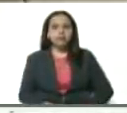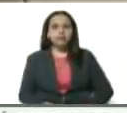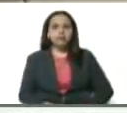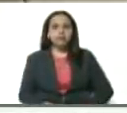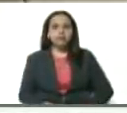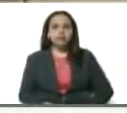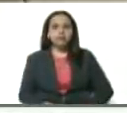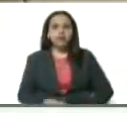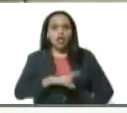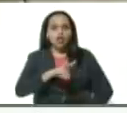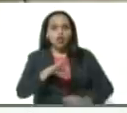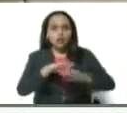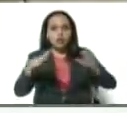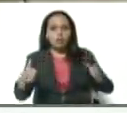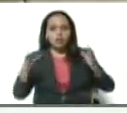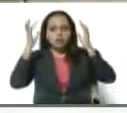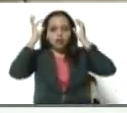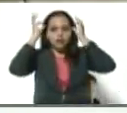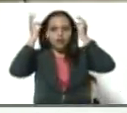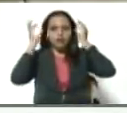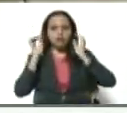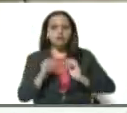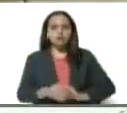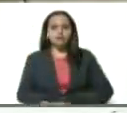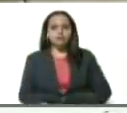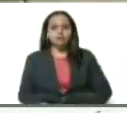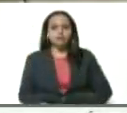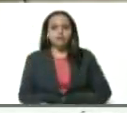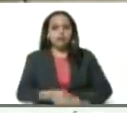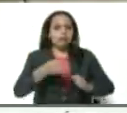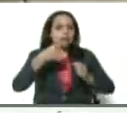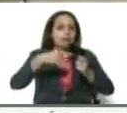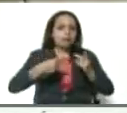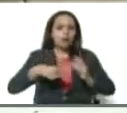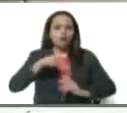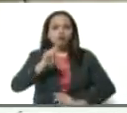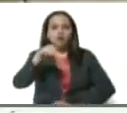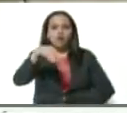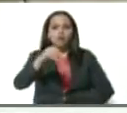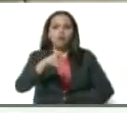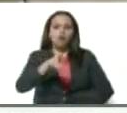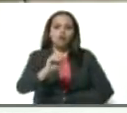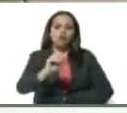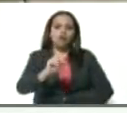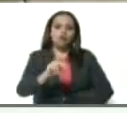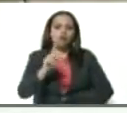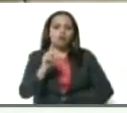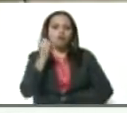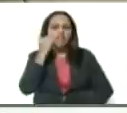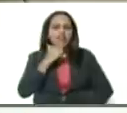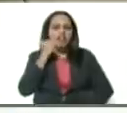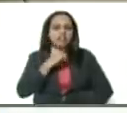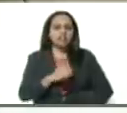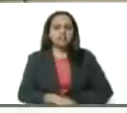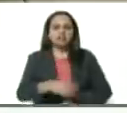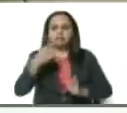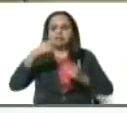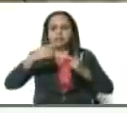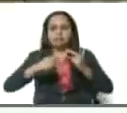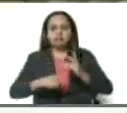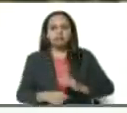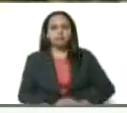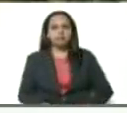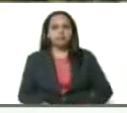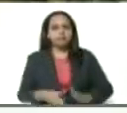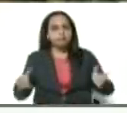2 de Puerto Cabello, 1 de Guigüe, 1 de Morón, 1 de Valencia, 1 de Guacara y 1 de Los Guayos. A la